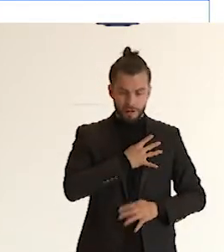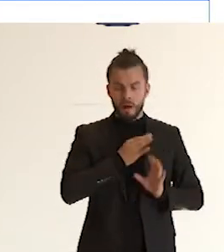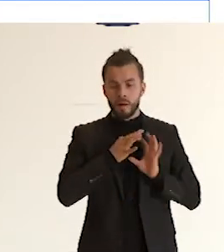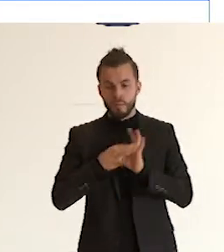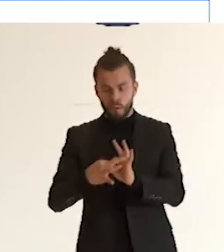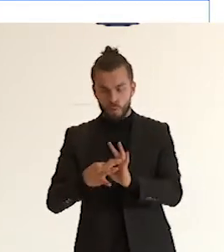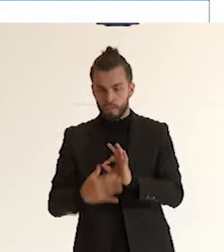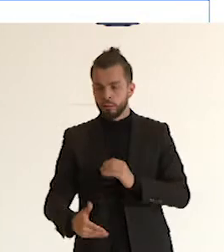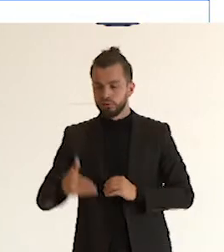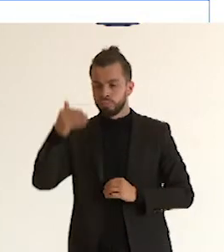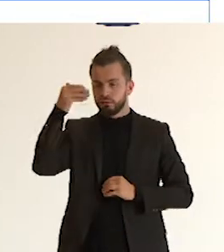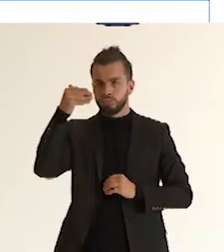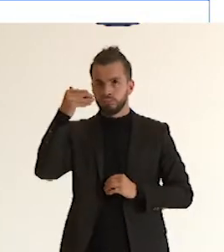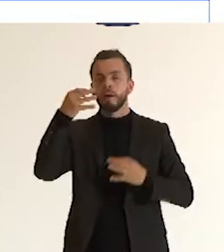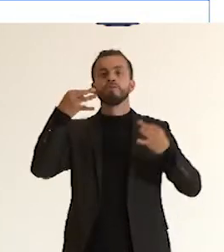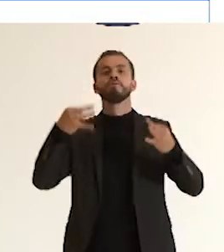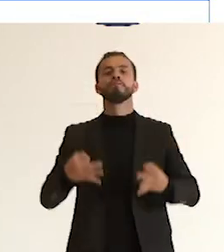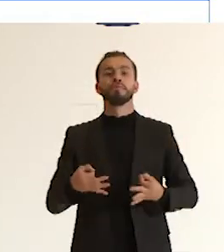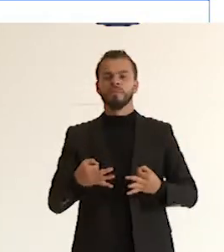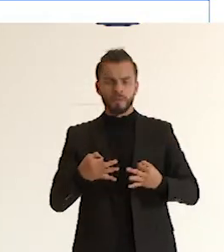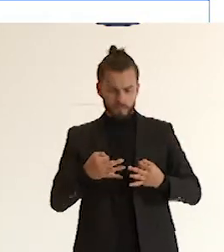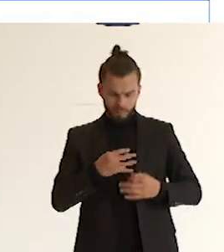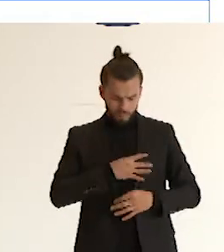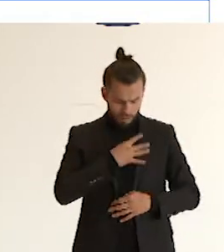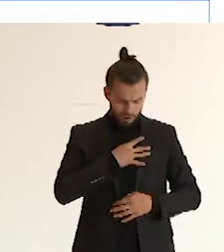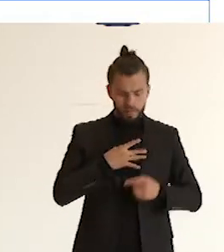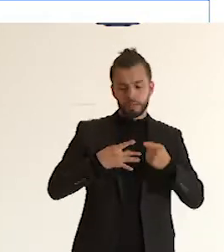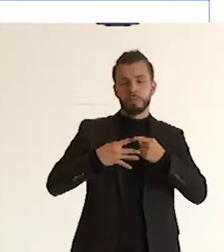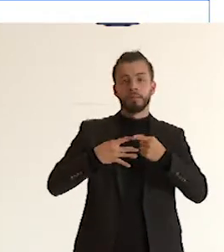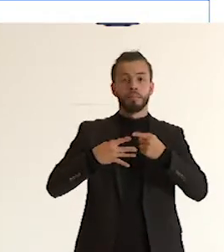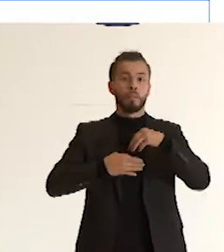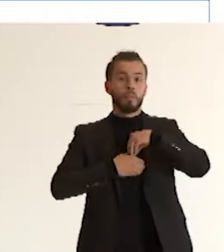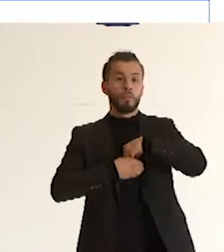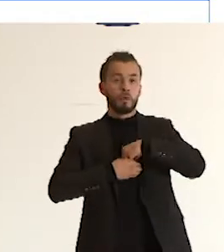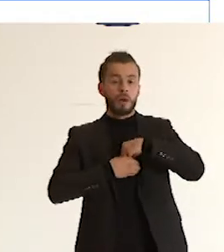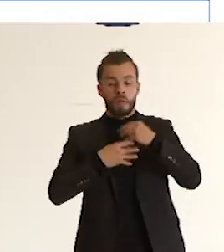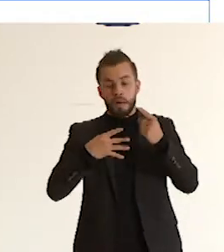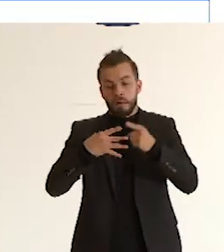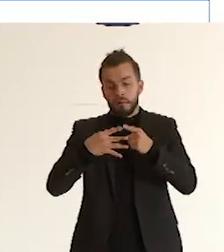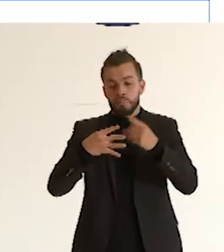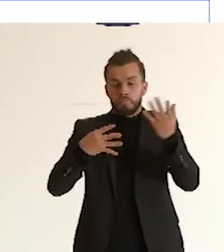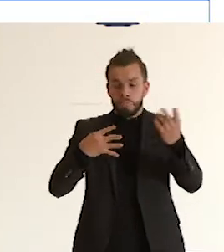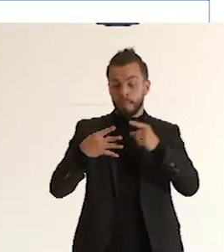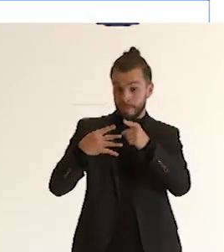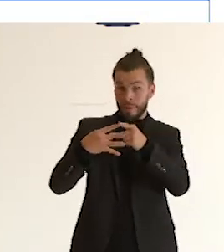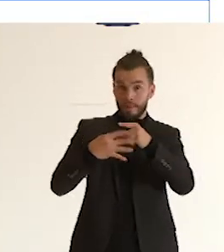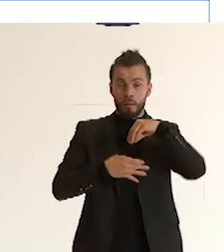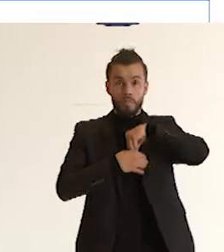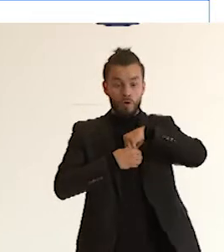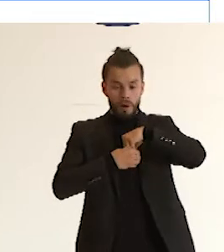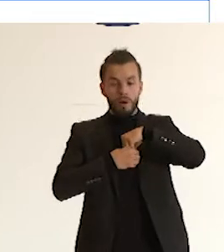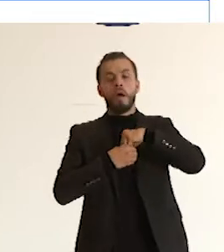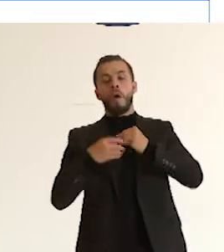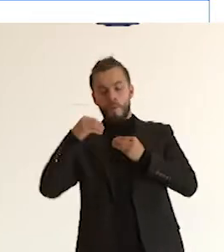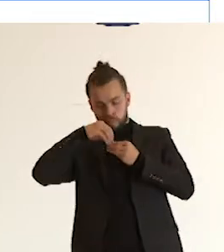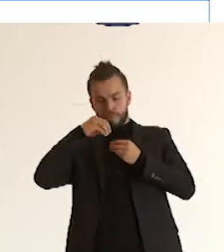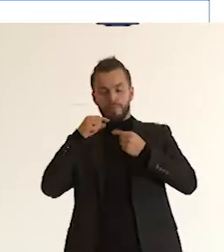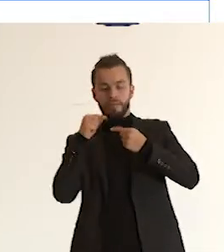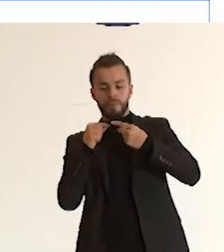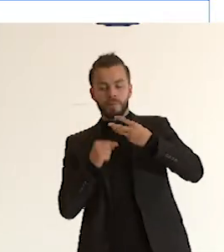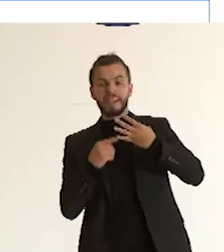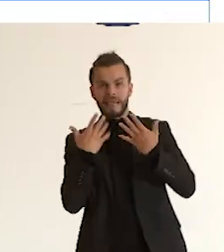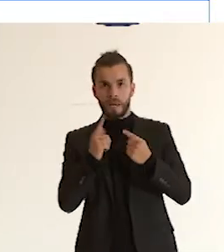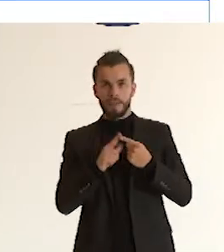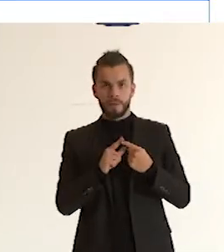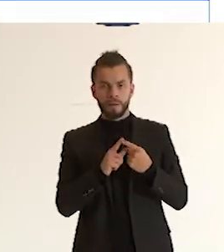competencia moral como la estudian los que trabajan el desarrollo moral estaría hecha de estos cuatro elementos la sensibilidad